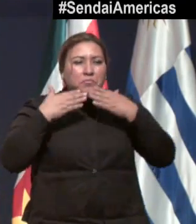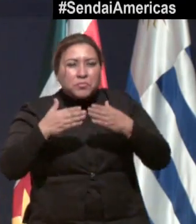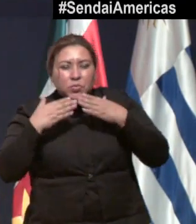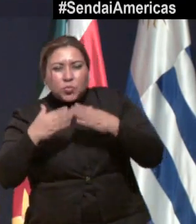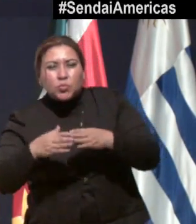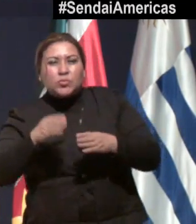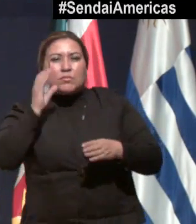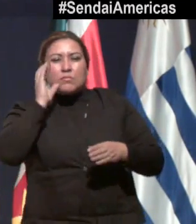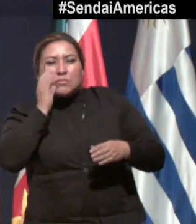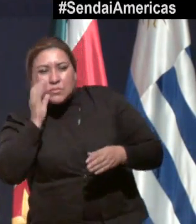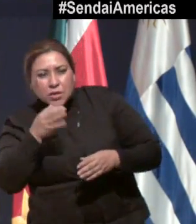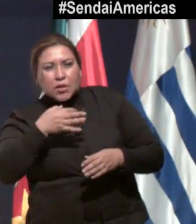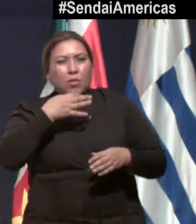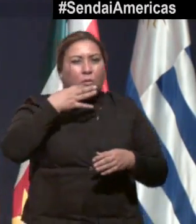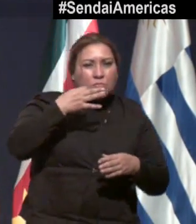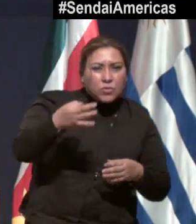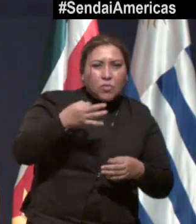conclusiones, consideraciones.